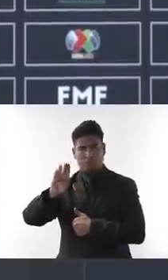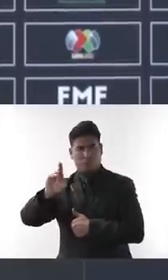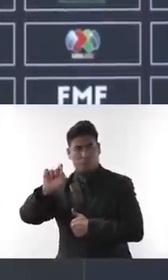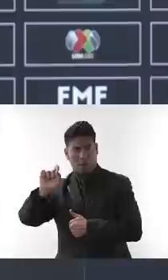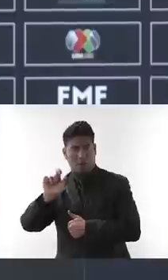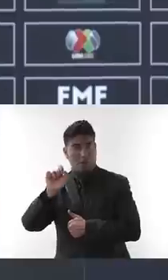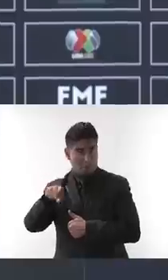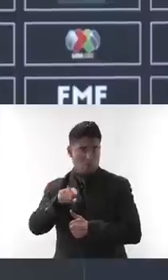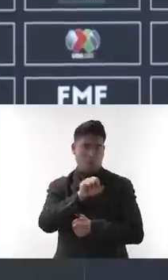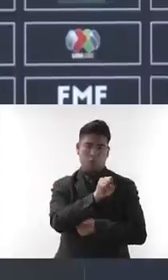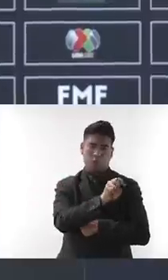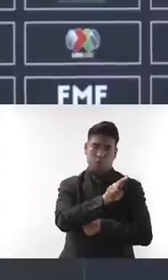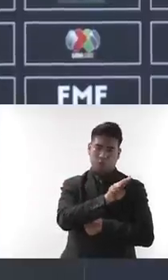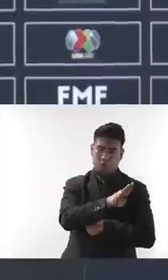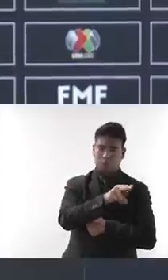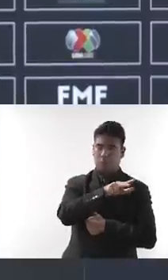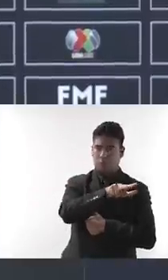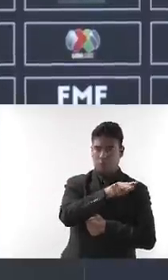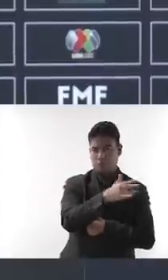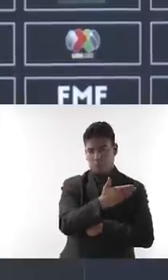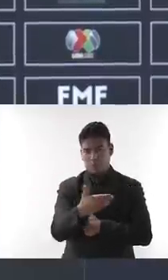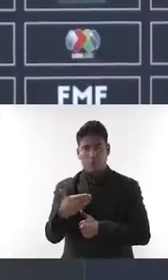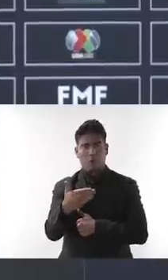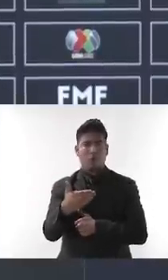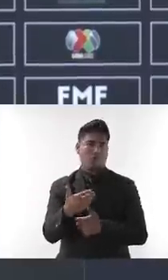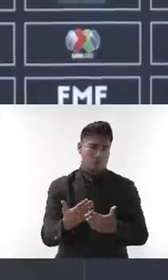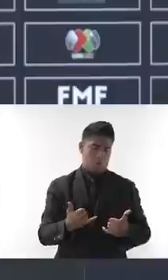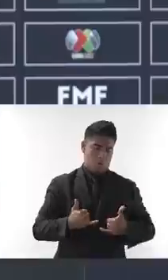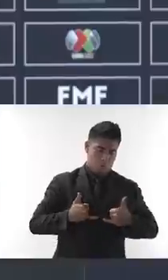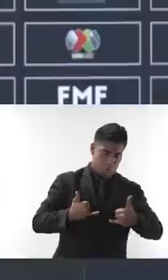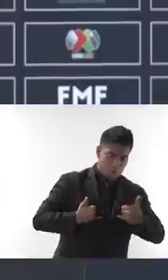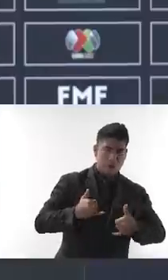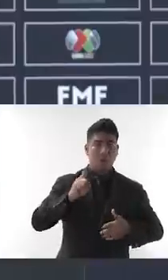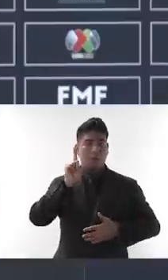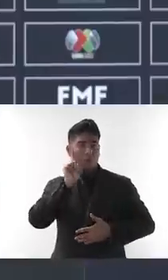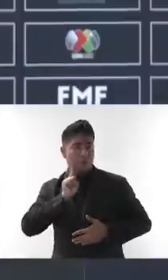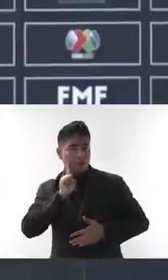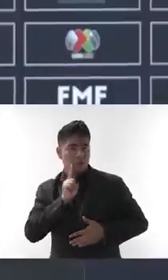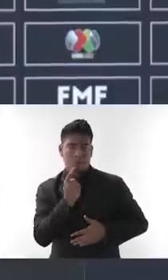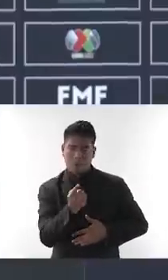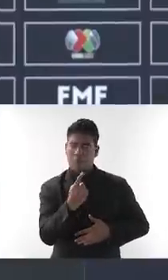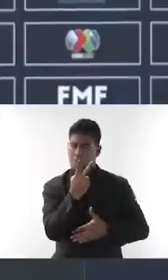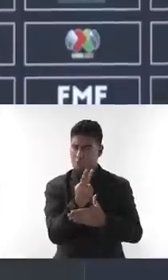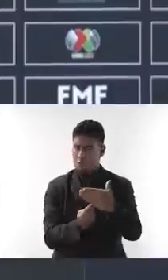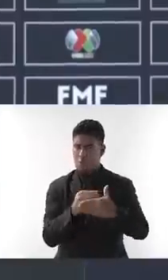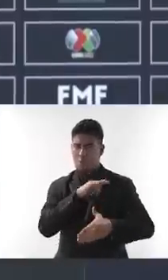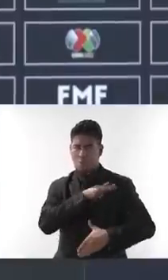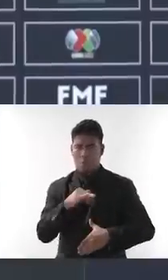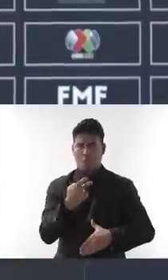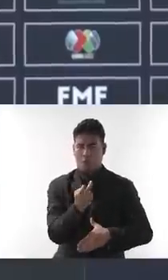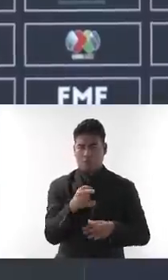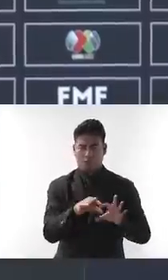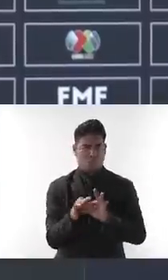femenil, ¿no? Entonces, eso es lo que hay que trabajar de aquí a mayo para tener una solución definitiva.